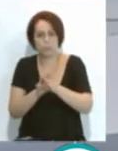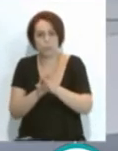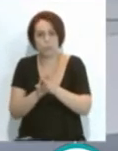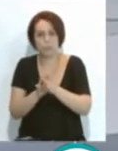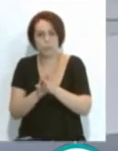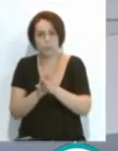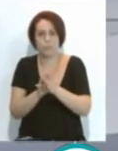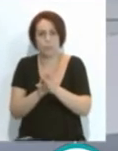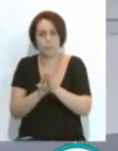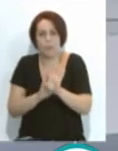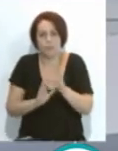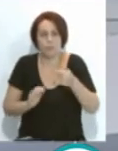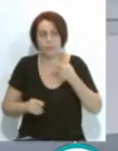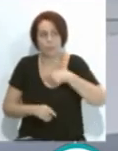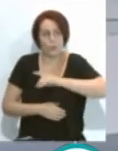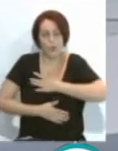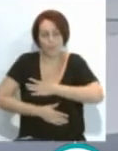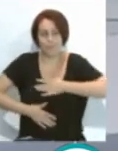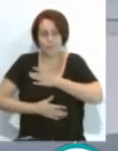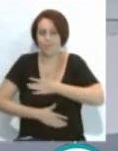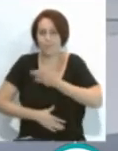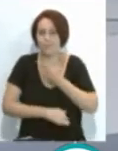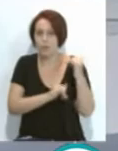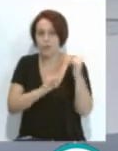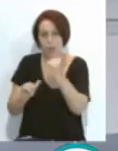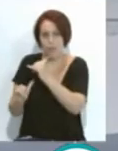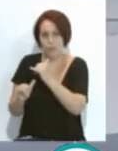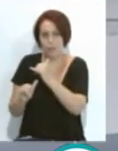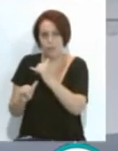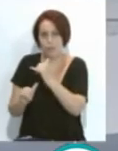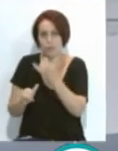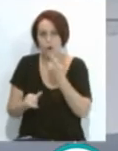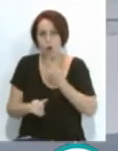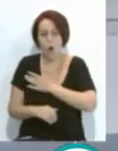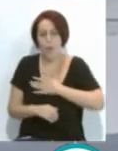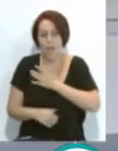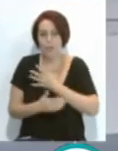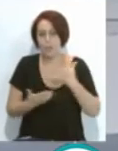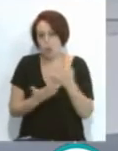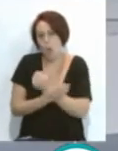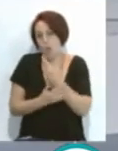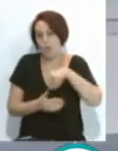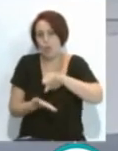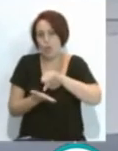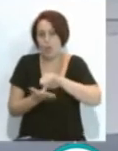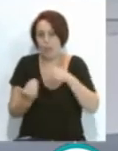a nuestro agrado, y se pueda estar disfrutando de todas las comodidades que ofrece esta